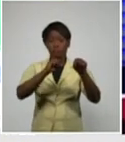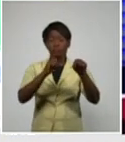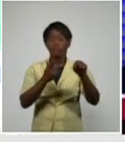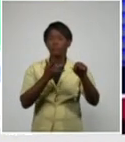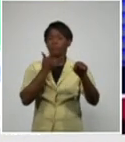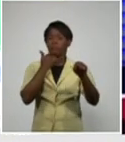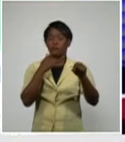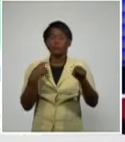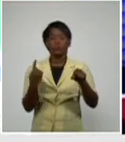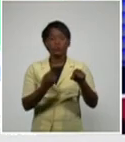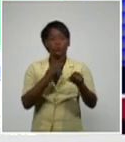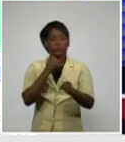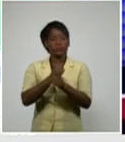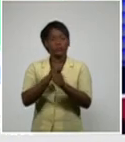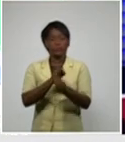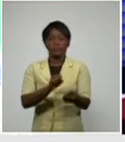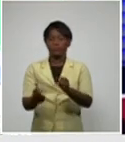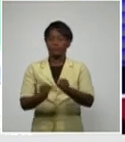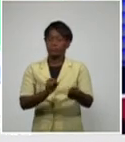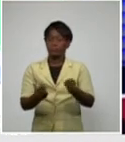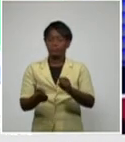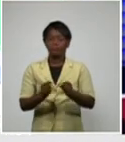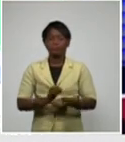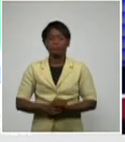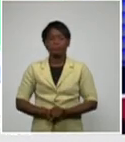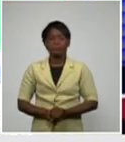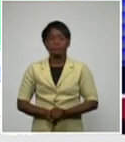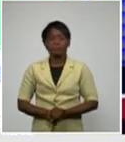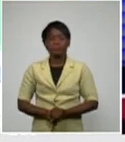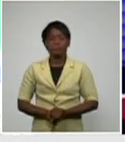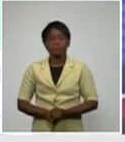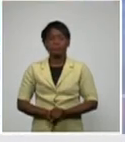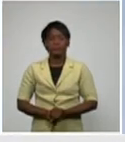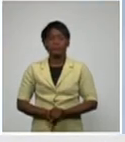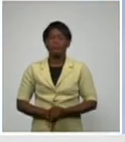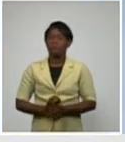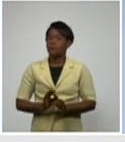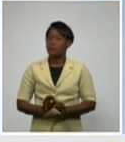controlar. En resumen, de